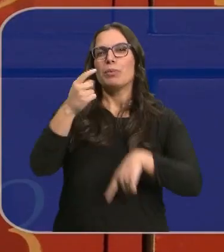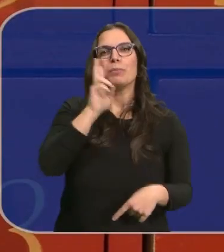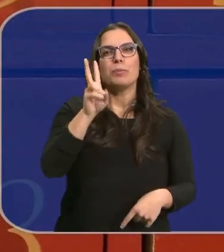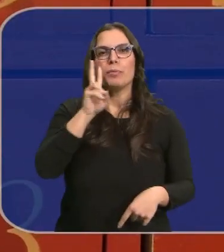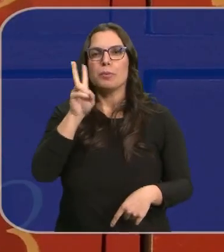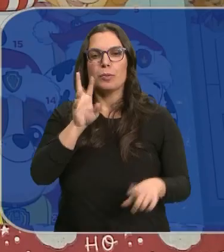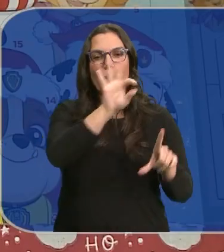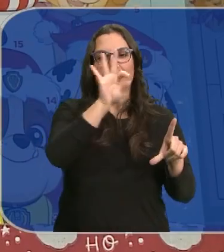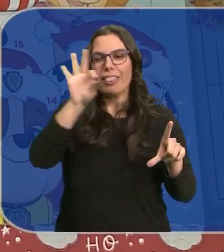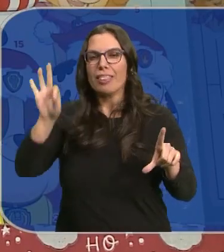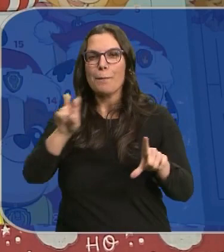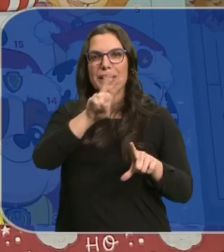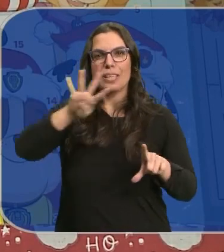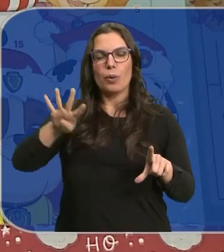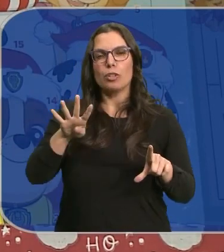24 ventanitas.